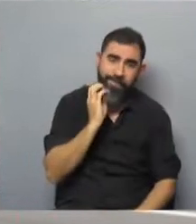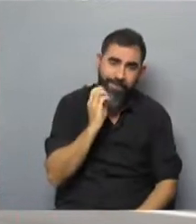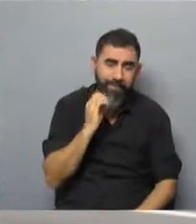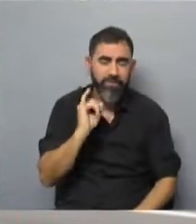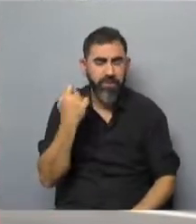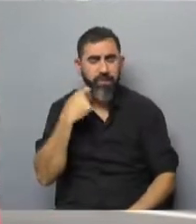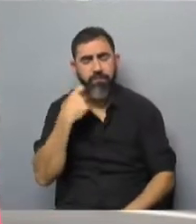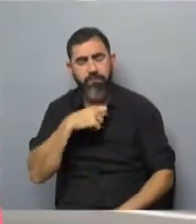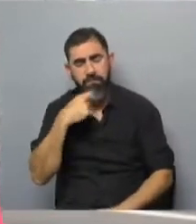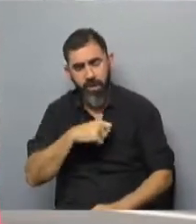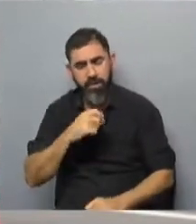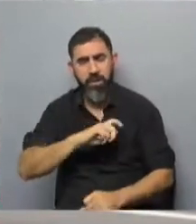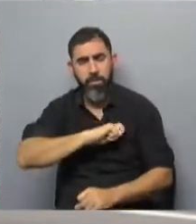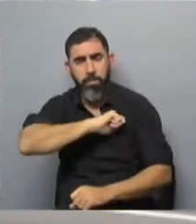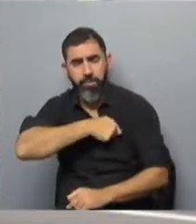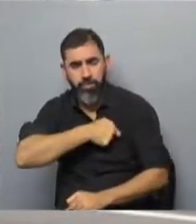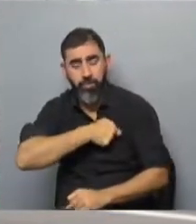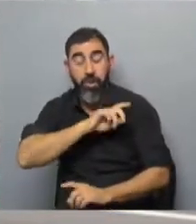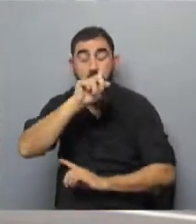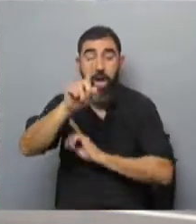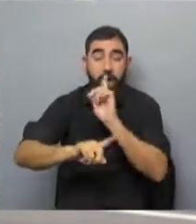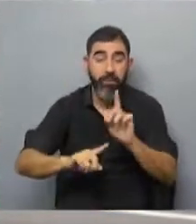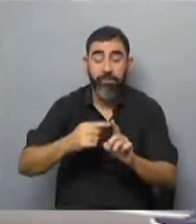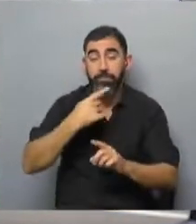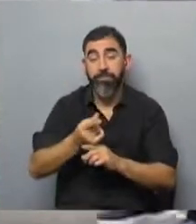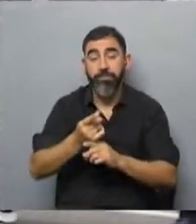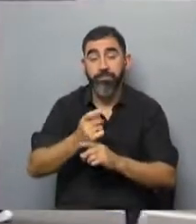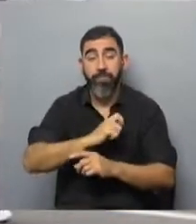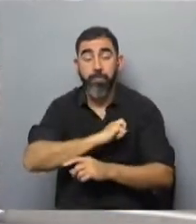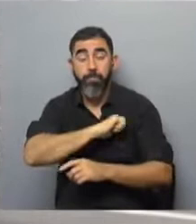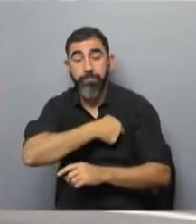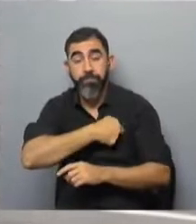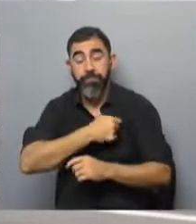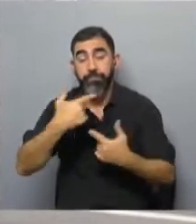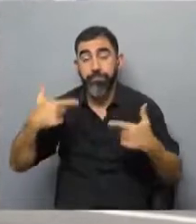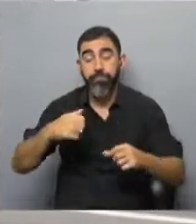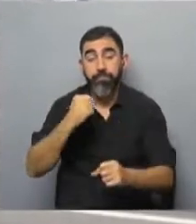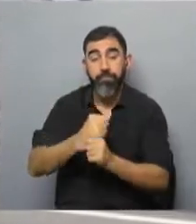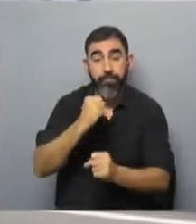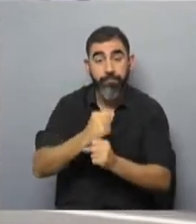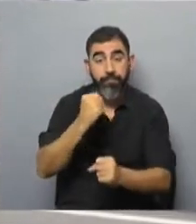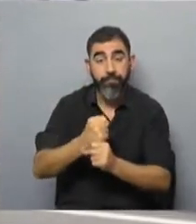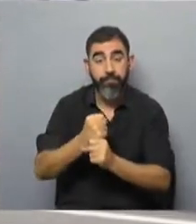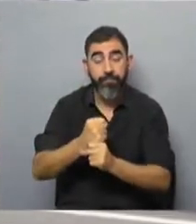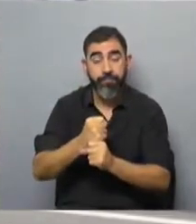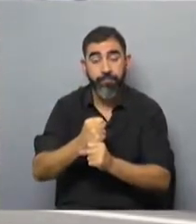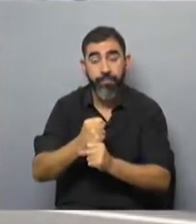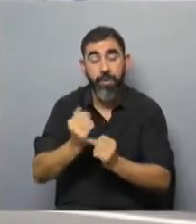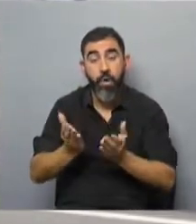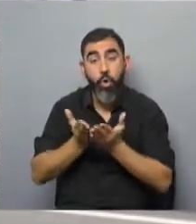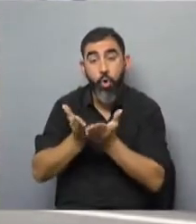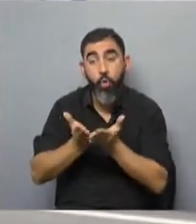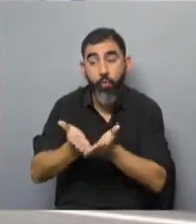que faltan inspecciones. Muchas veces se da que los casos de las inspecciones del Ministerio de Trabajo en las